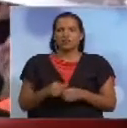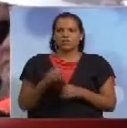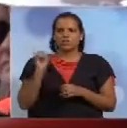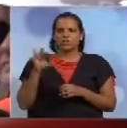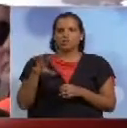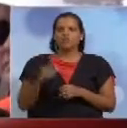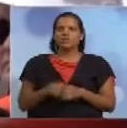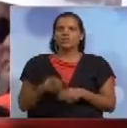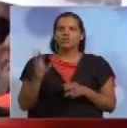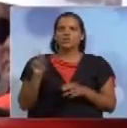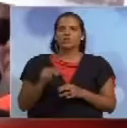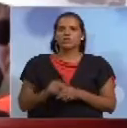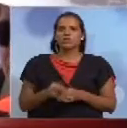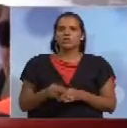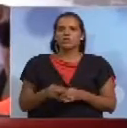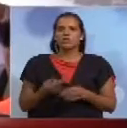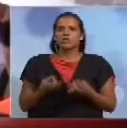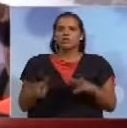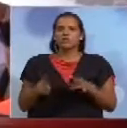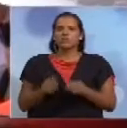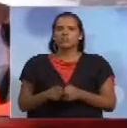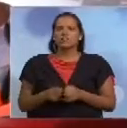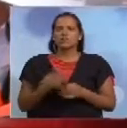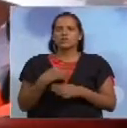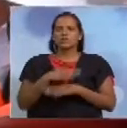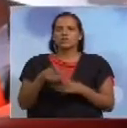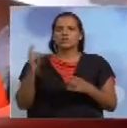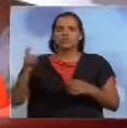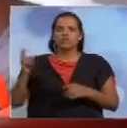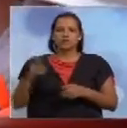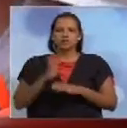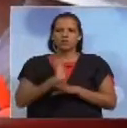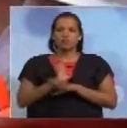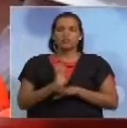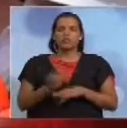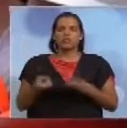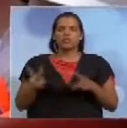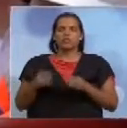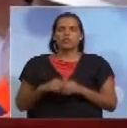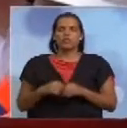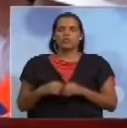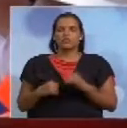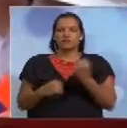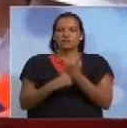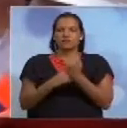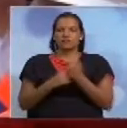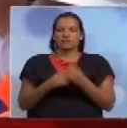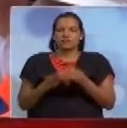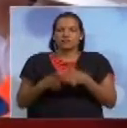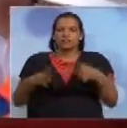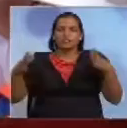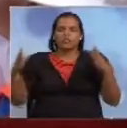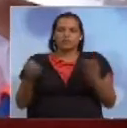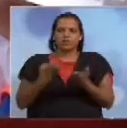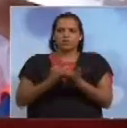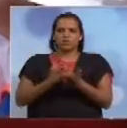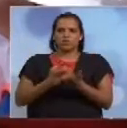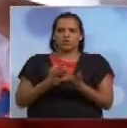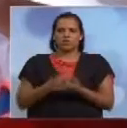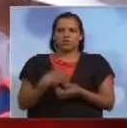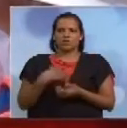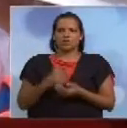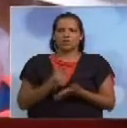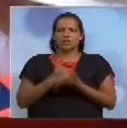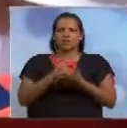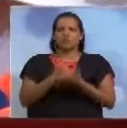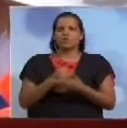no solamente con derivados que requerimos los ecuatorianos, sino que genera un fortalecimiento macroeconómico en